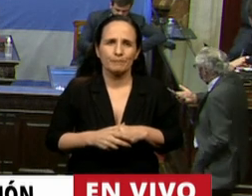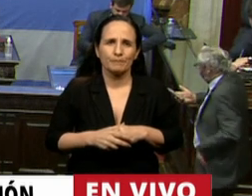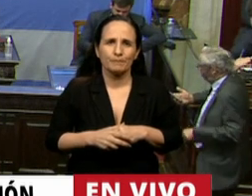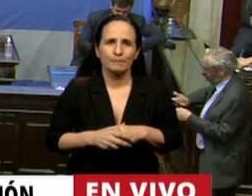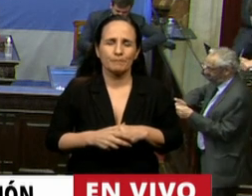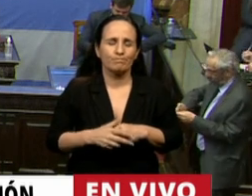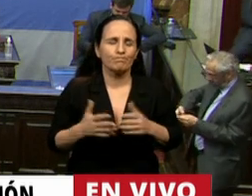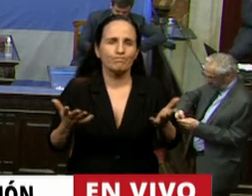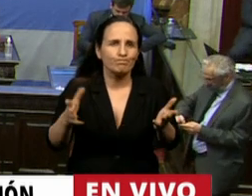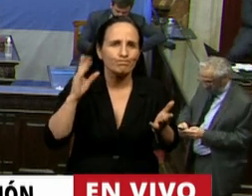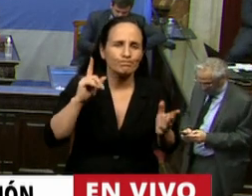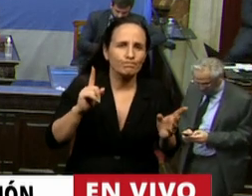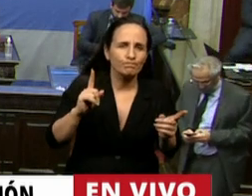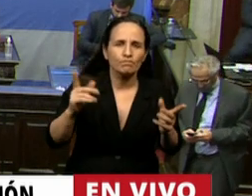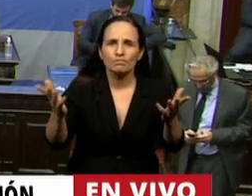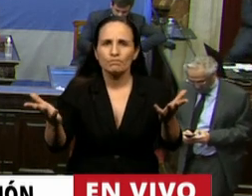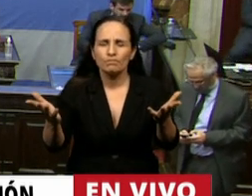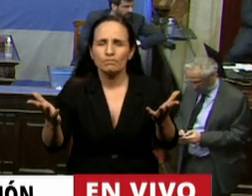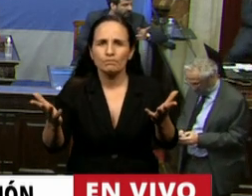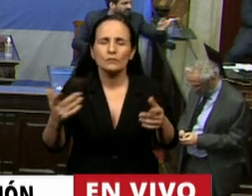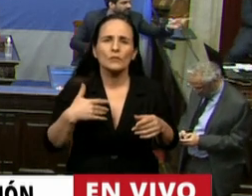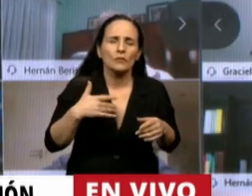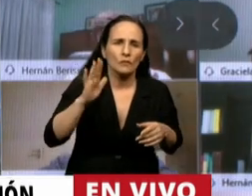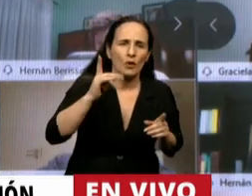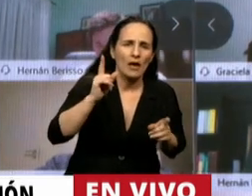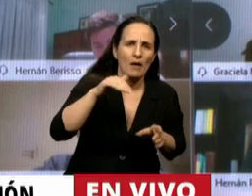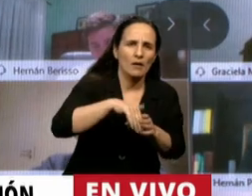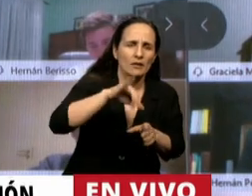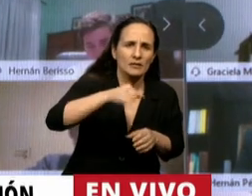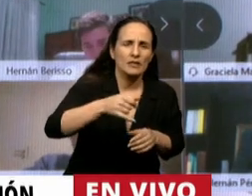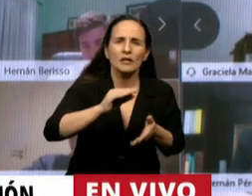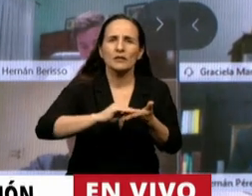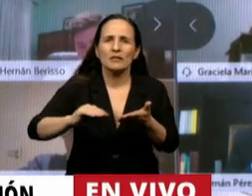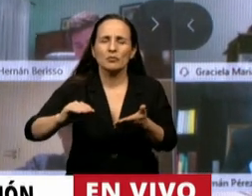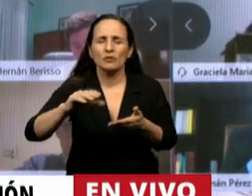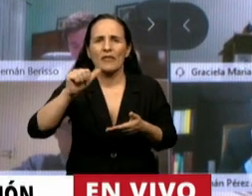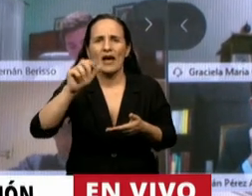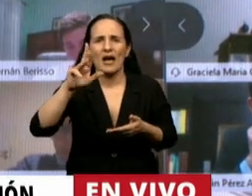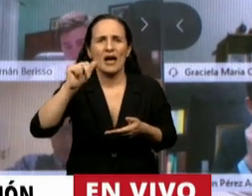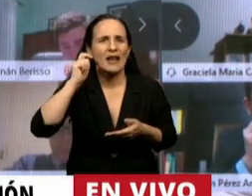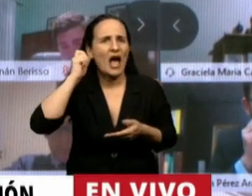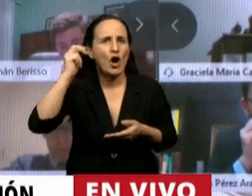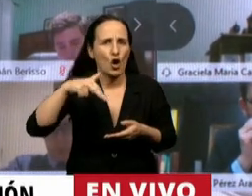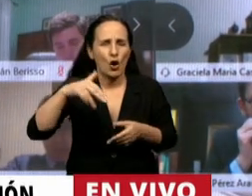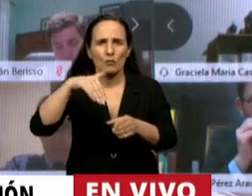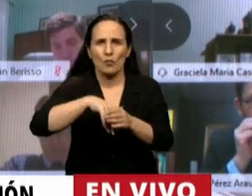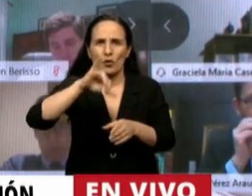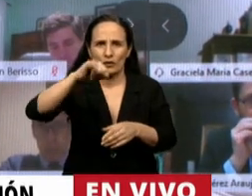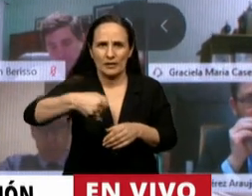presente presidente diputado rón afirmativo diputado ruis Aragón resulta